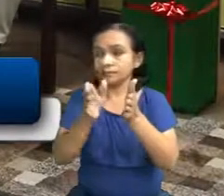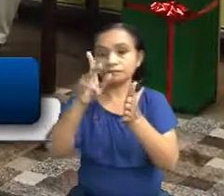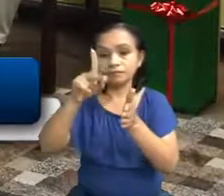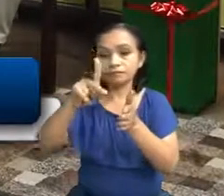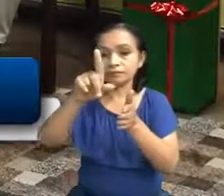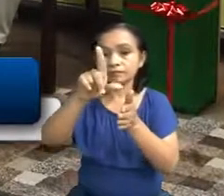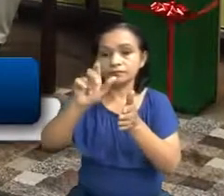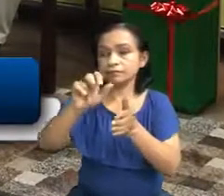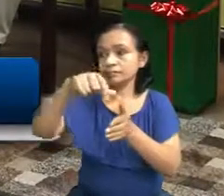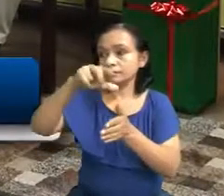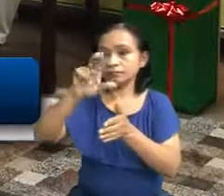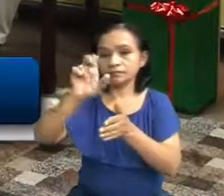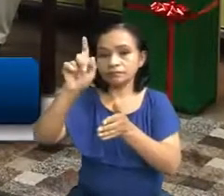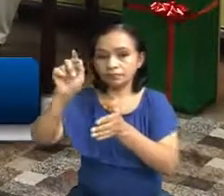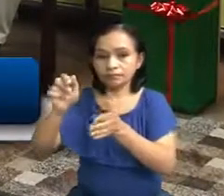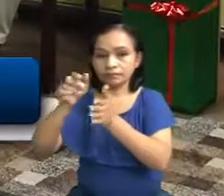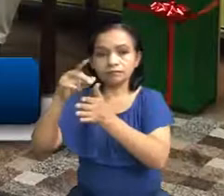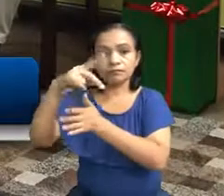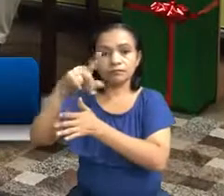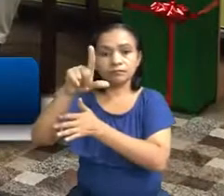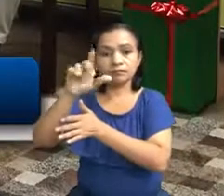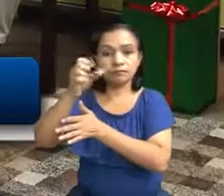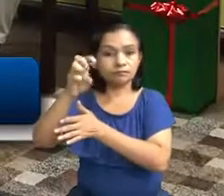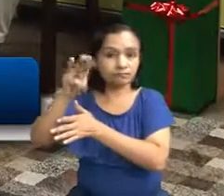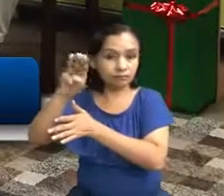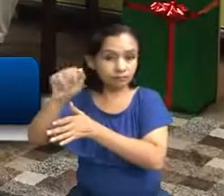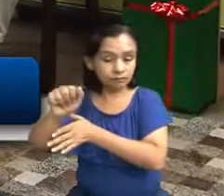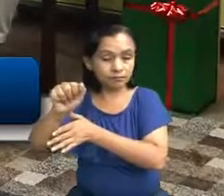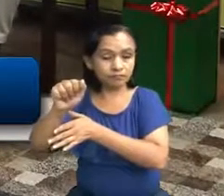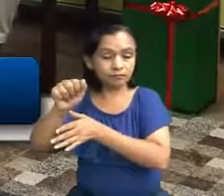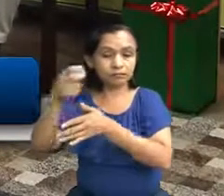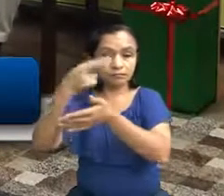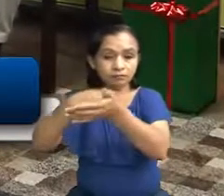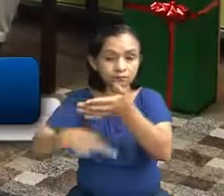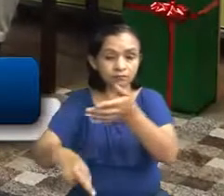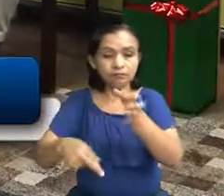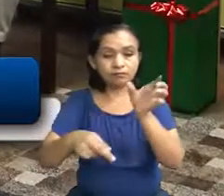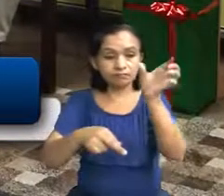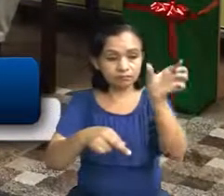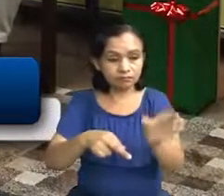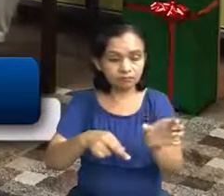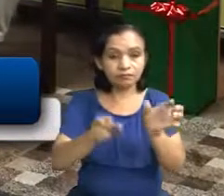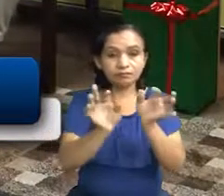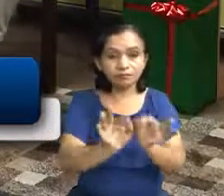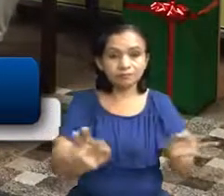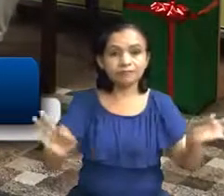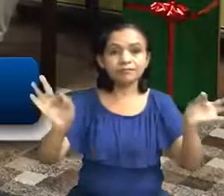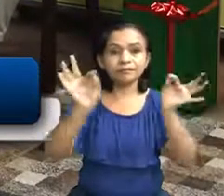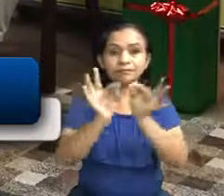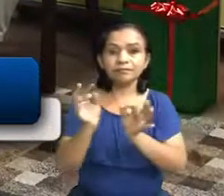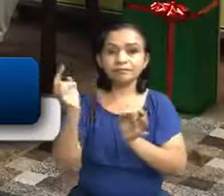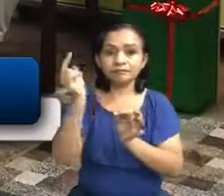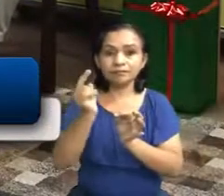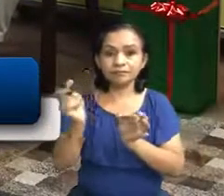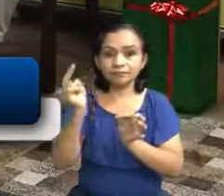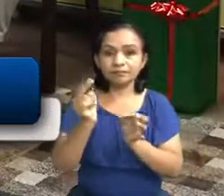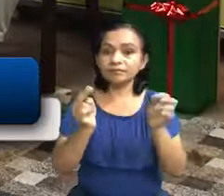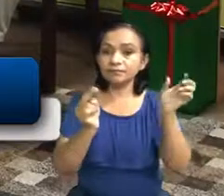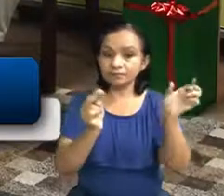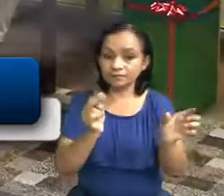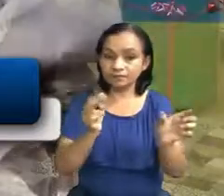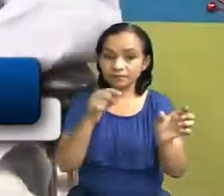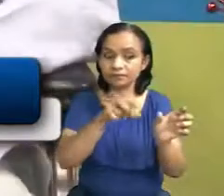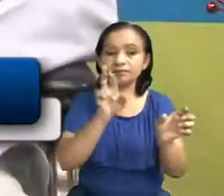plaquetas, concentrados de plaquetas y plasma, que es la parte líquida de la sangre. Los glóbulos rojos son los más empleados, los más utilizados